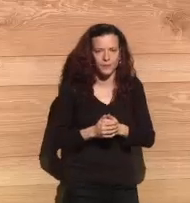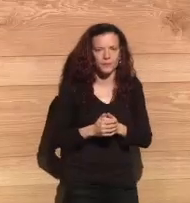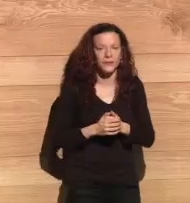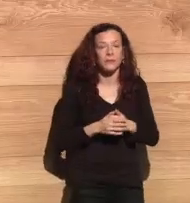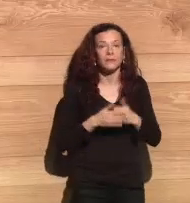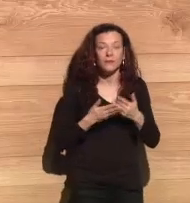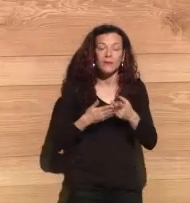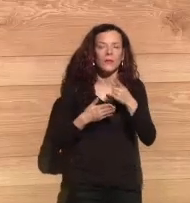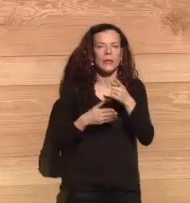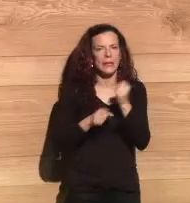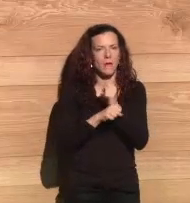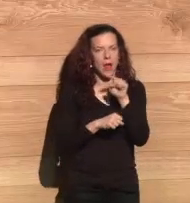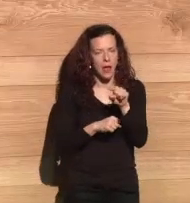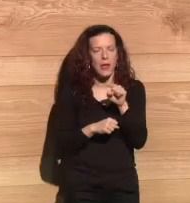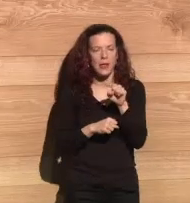muy difícil,